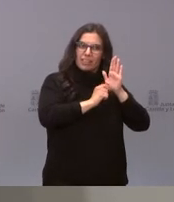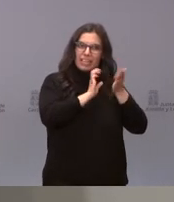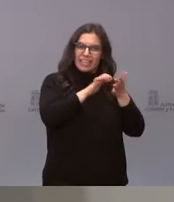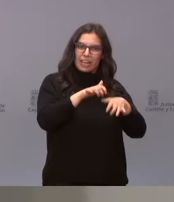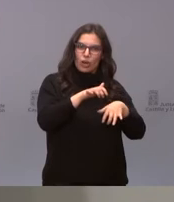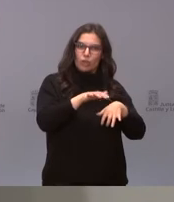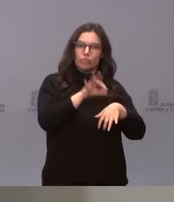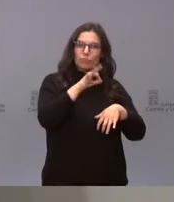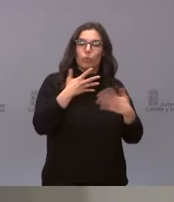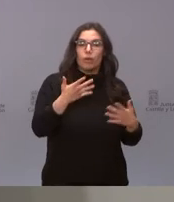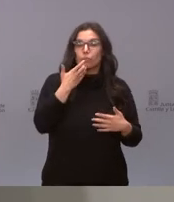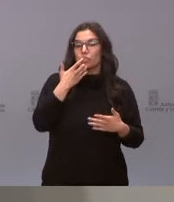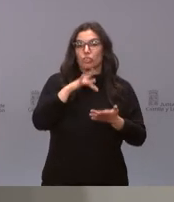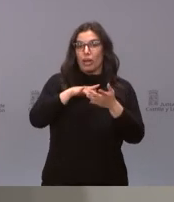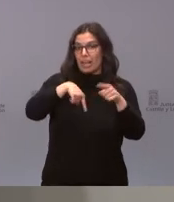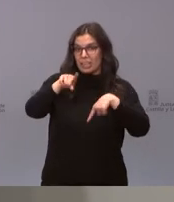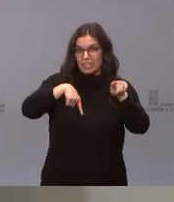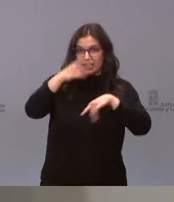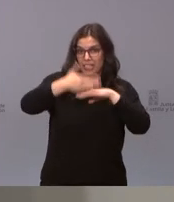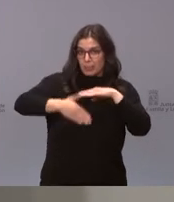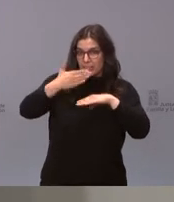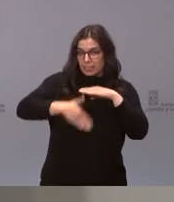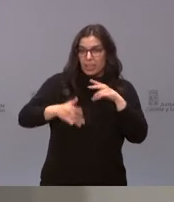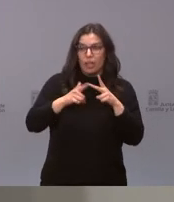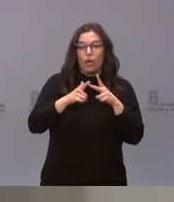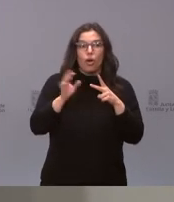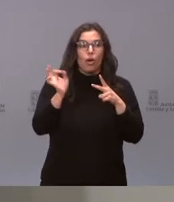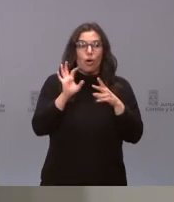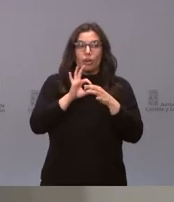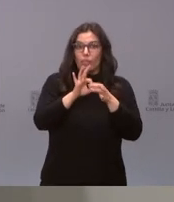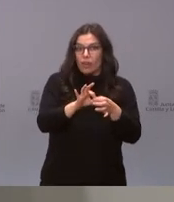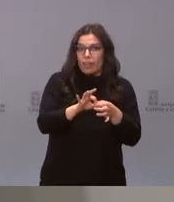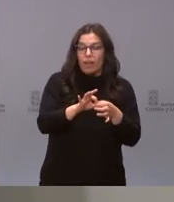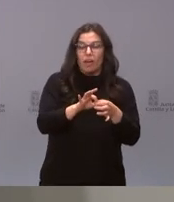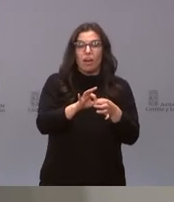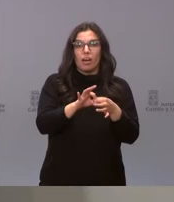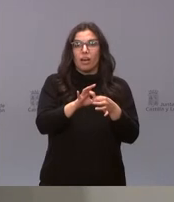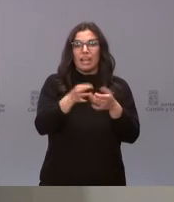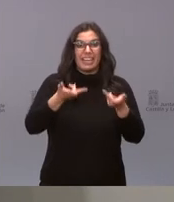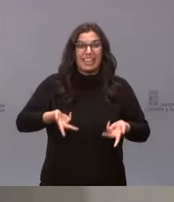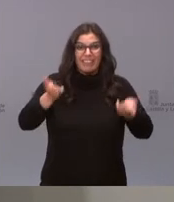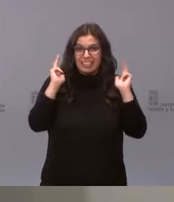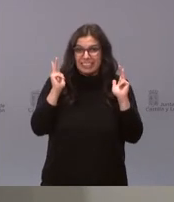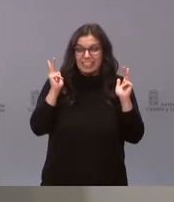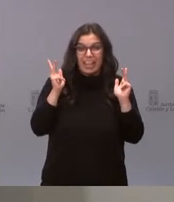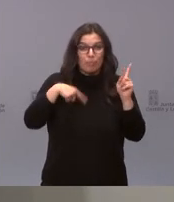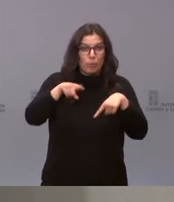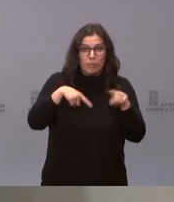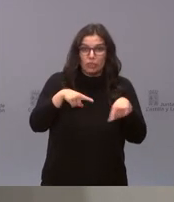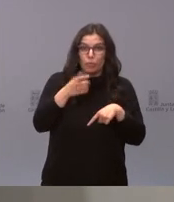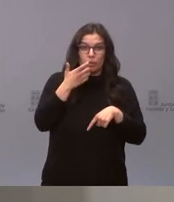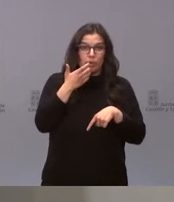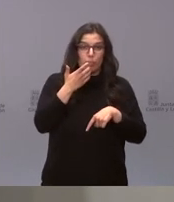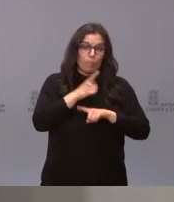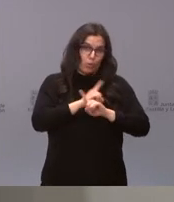límite y dado cualquier cualquier cosa que esté relacionada con la libertad de movimientos pues